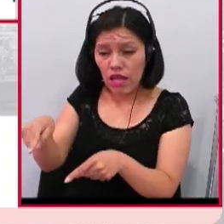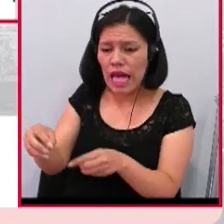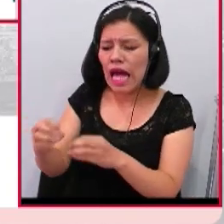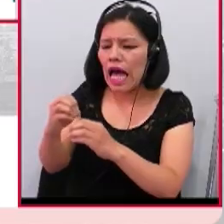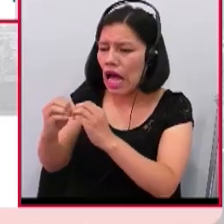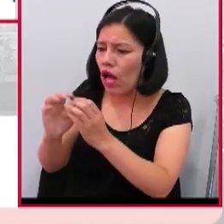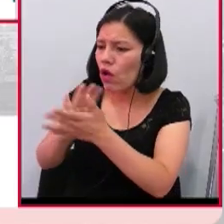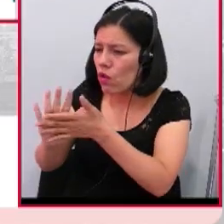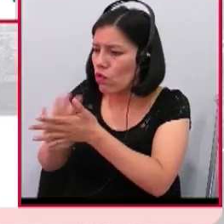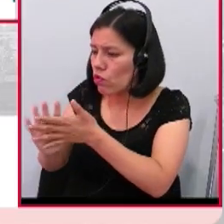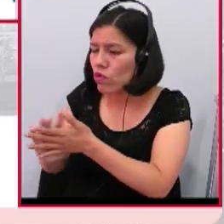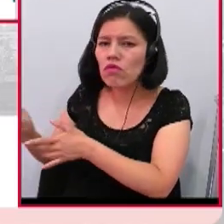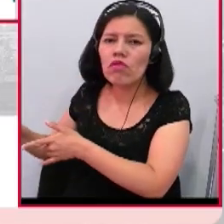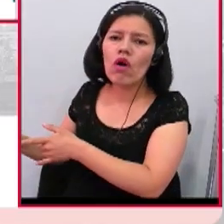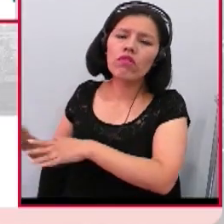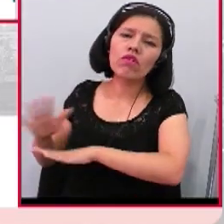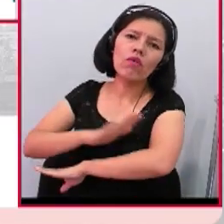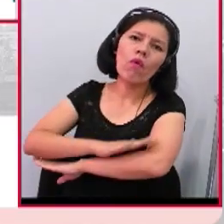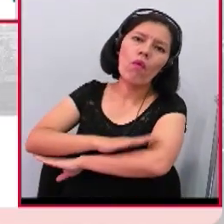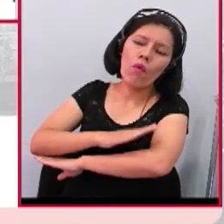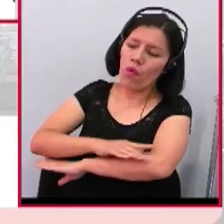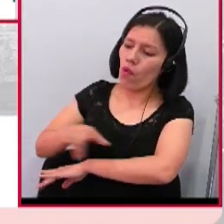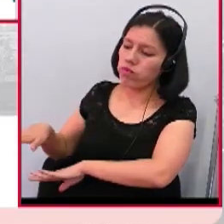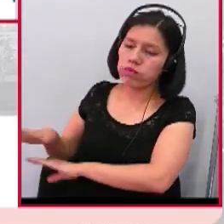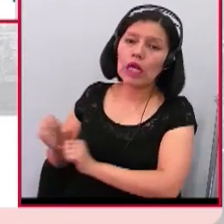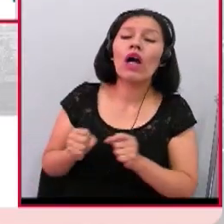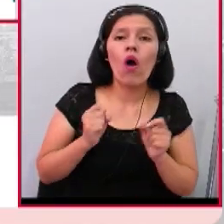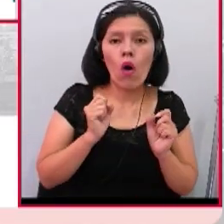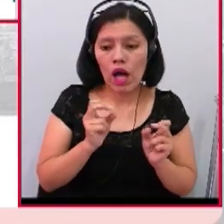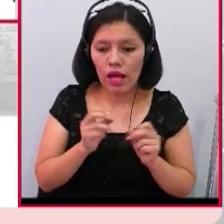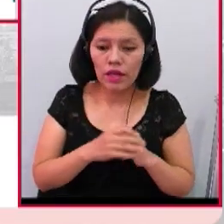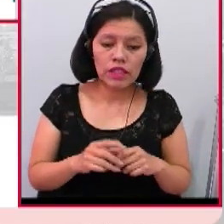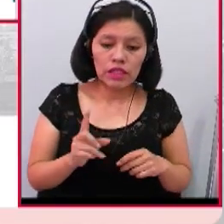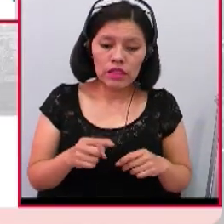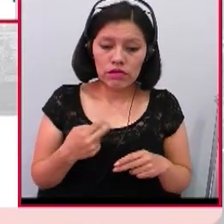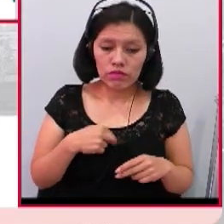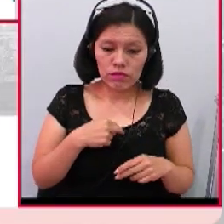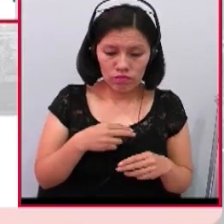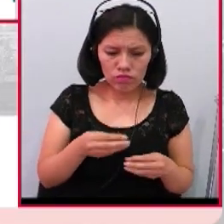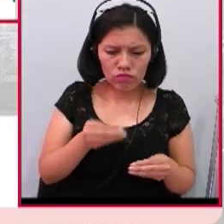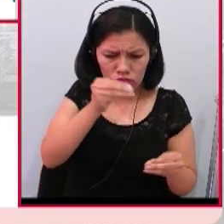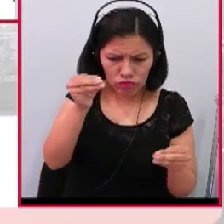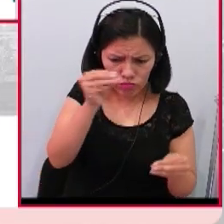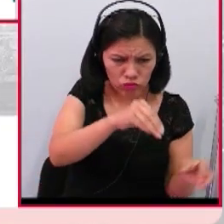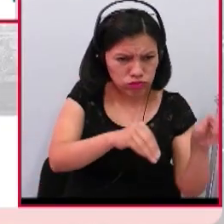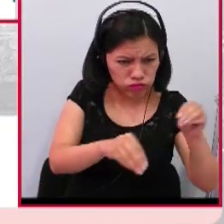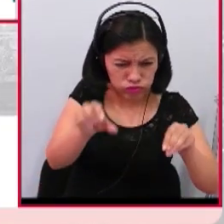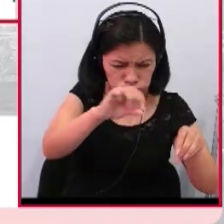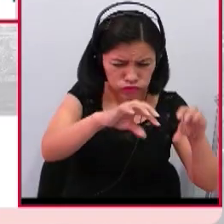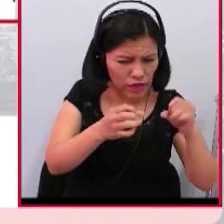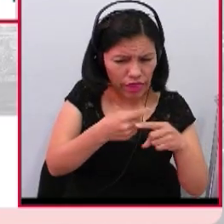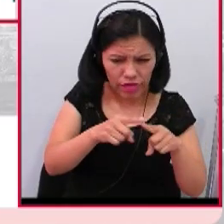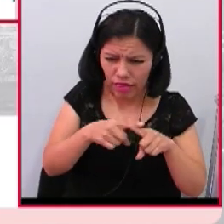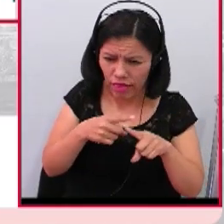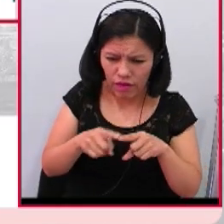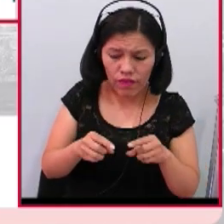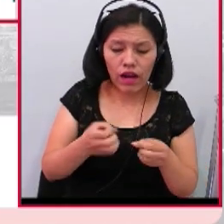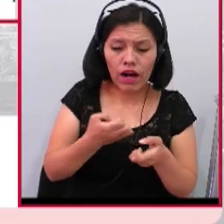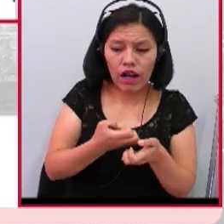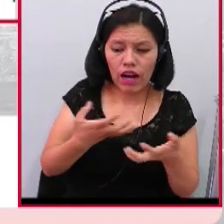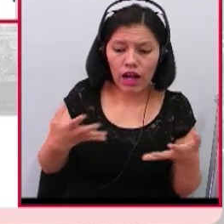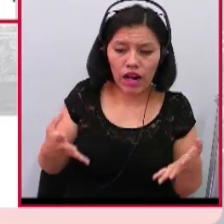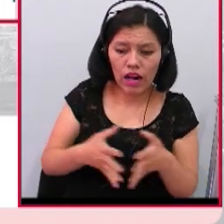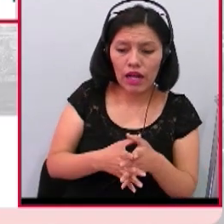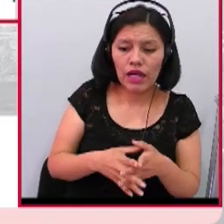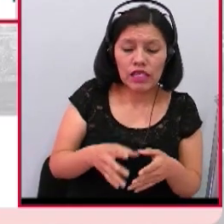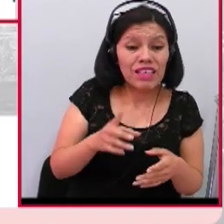insuflamos 40.000 nanómetros cúbicos de aire, adicionamos diferentes elementos, sílica sobre todo, básicamente para formar una buena escoria,